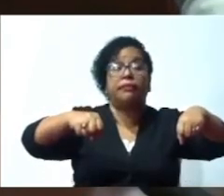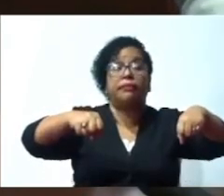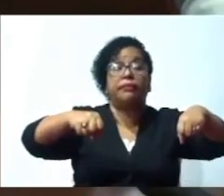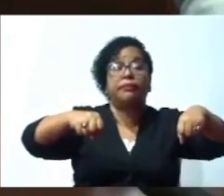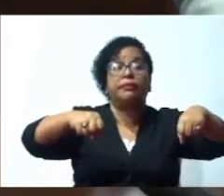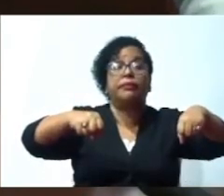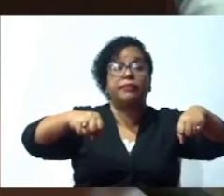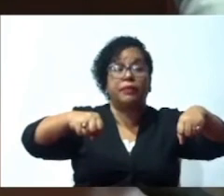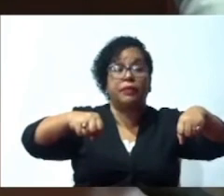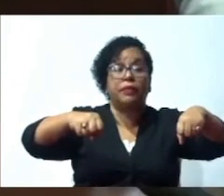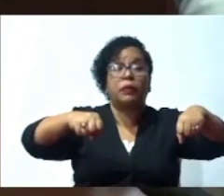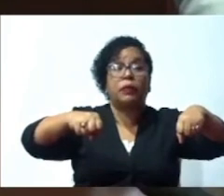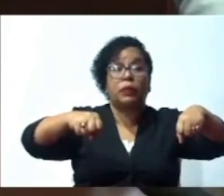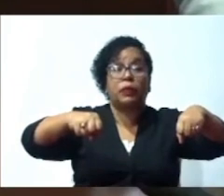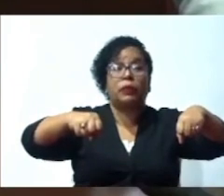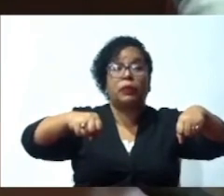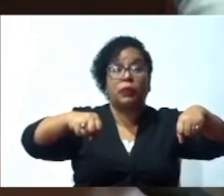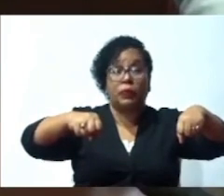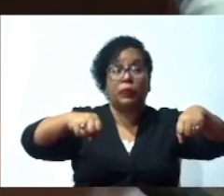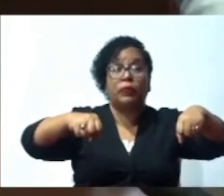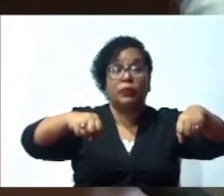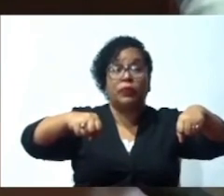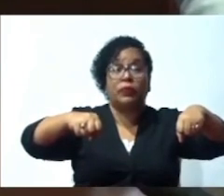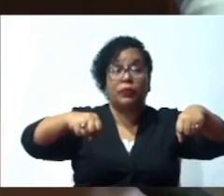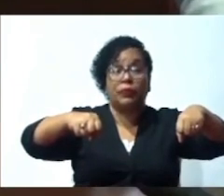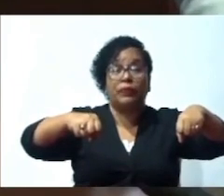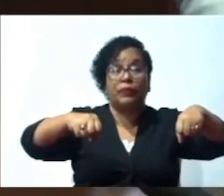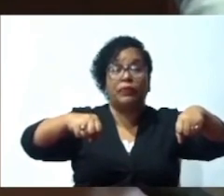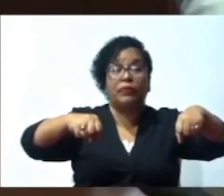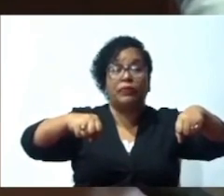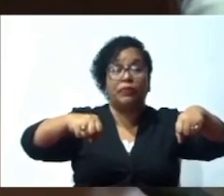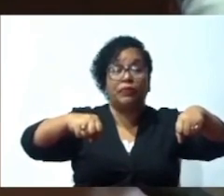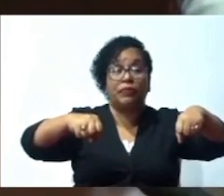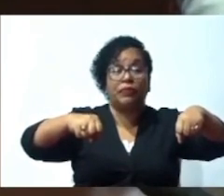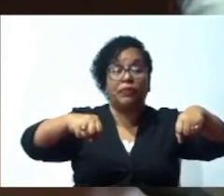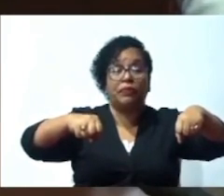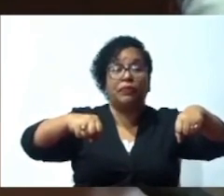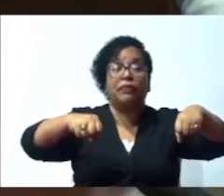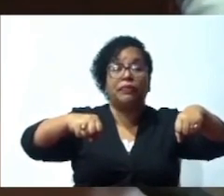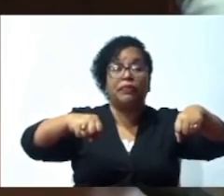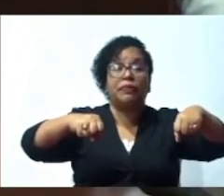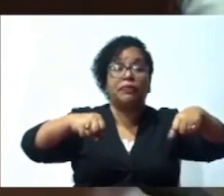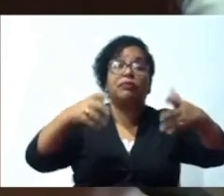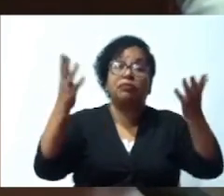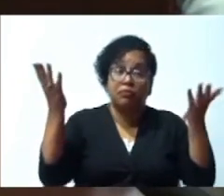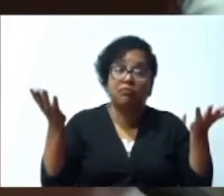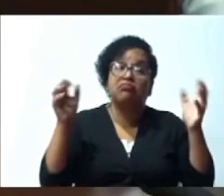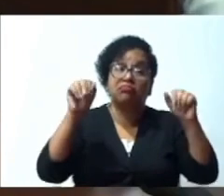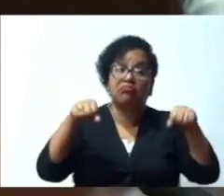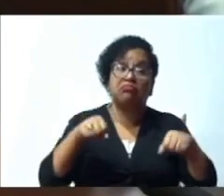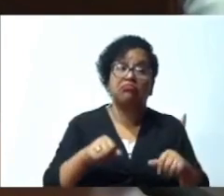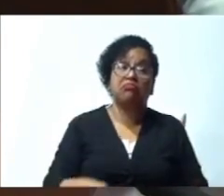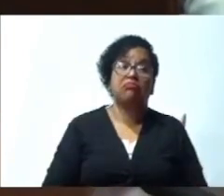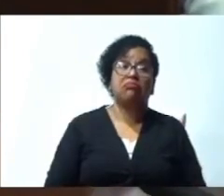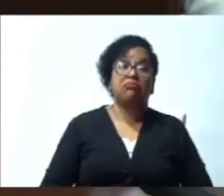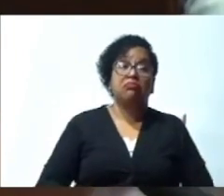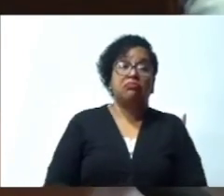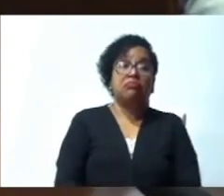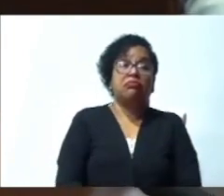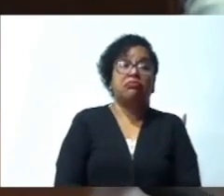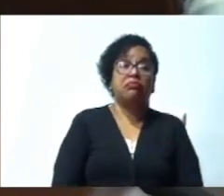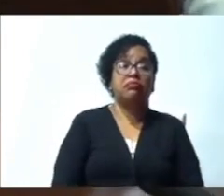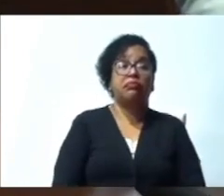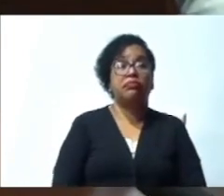del pidió báez ahora ya ahí la situación se nos fortalece Entonces vamos a dar la oportunidad que